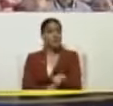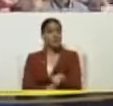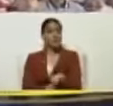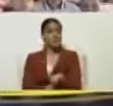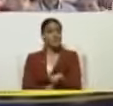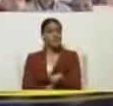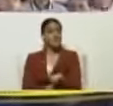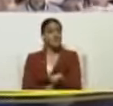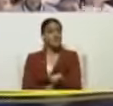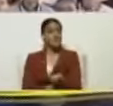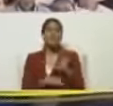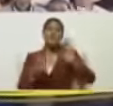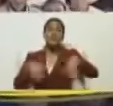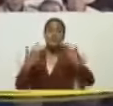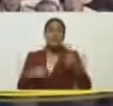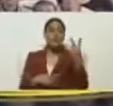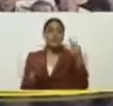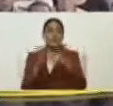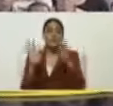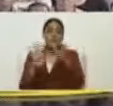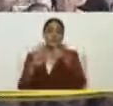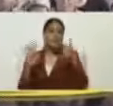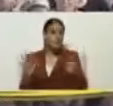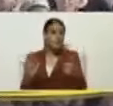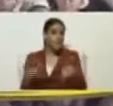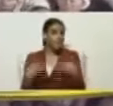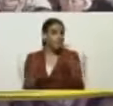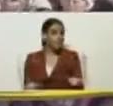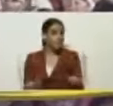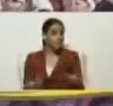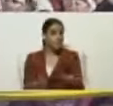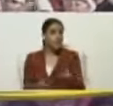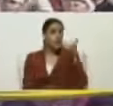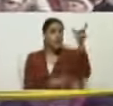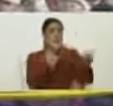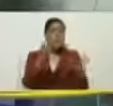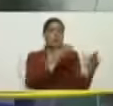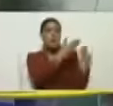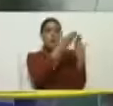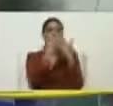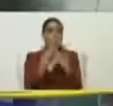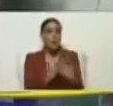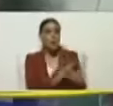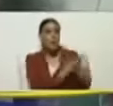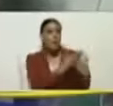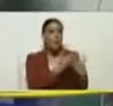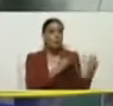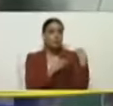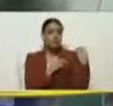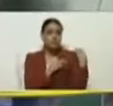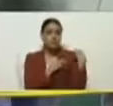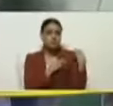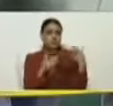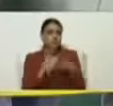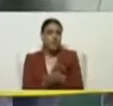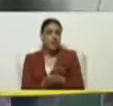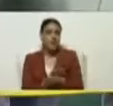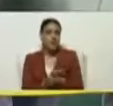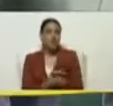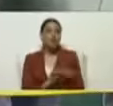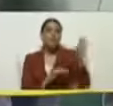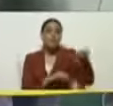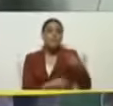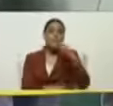Y en el 2016, Ángel, muchos de ustedes me llegaron a mí para decirme,